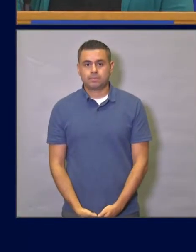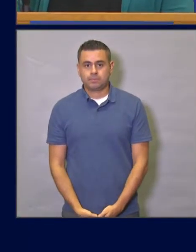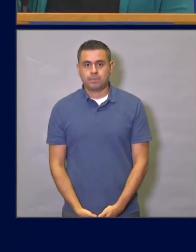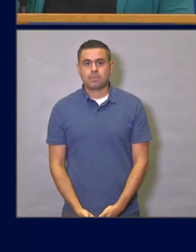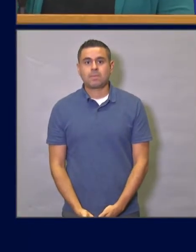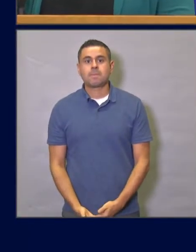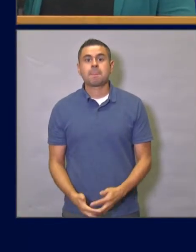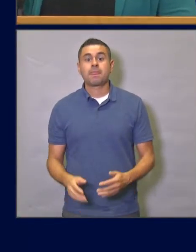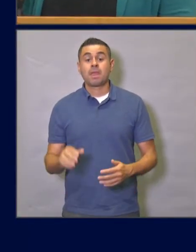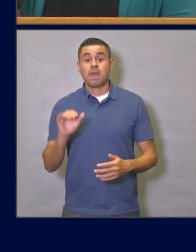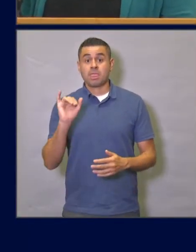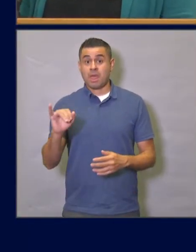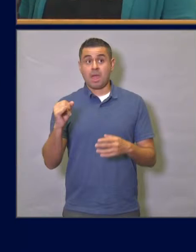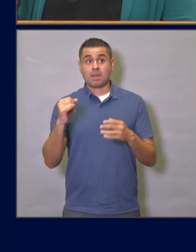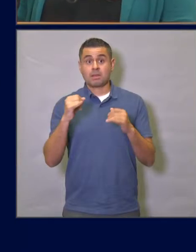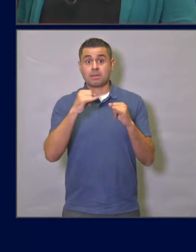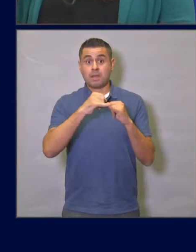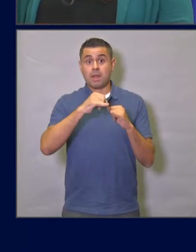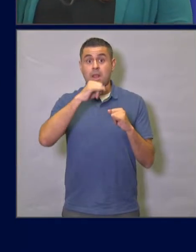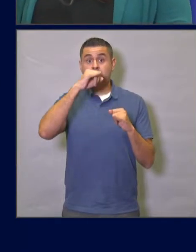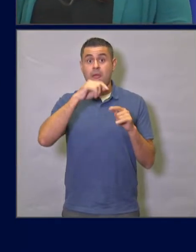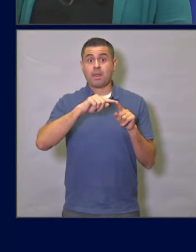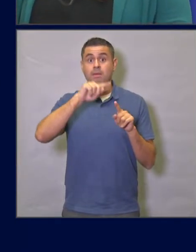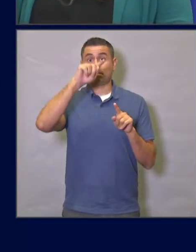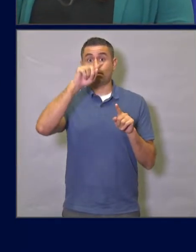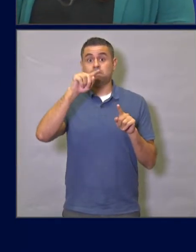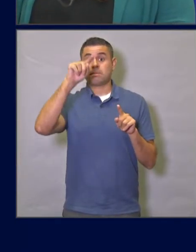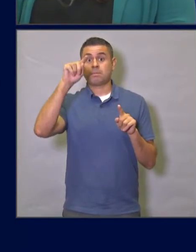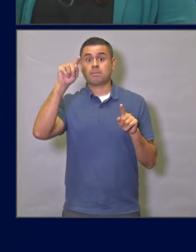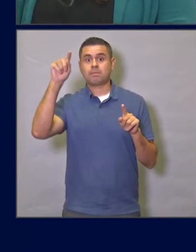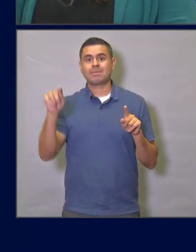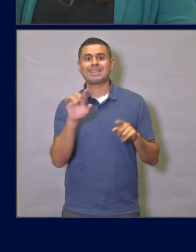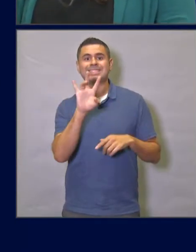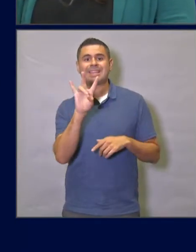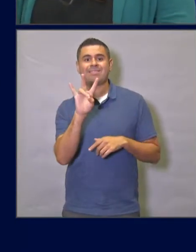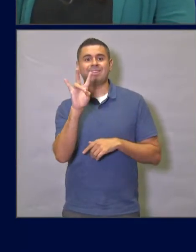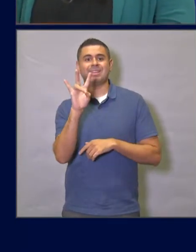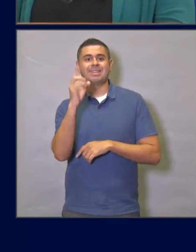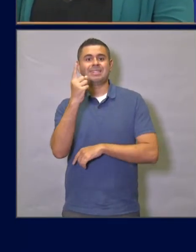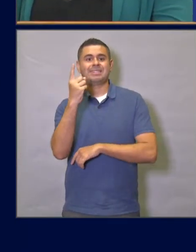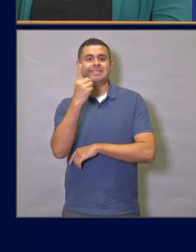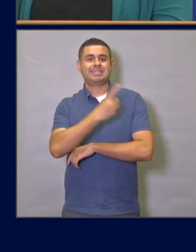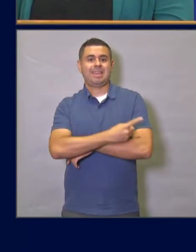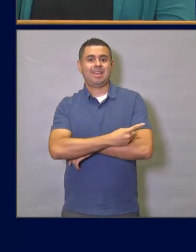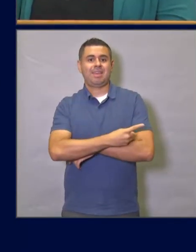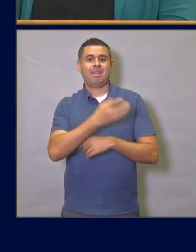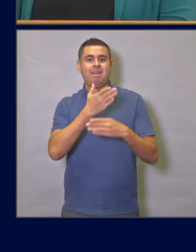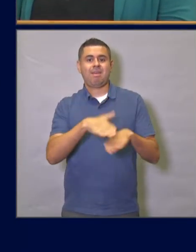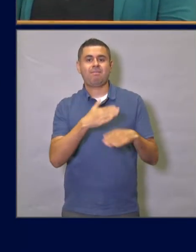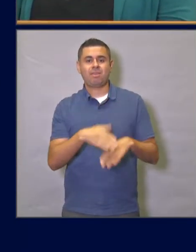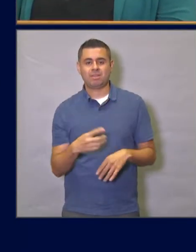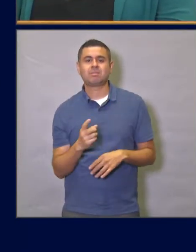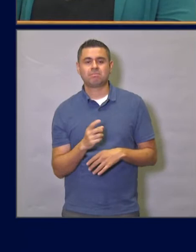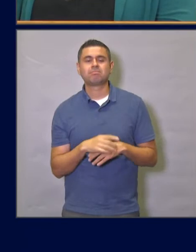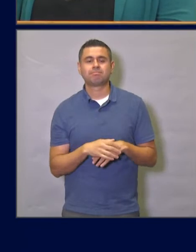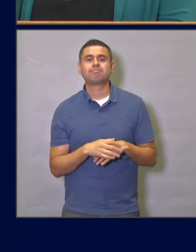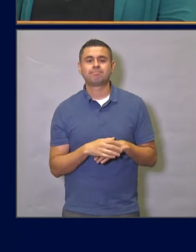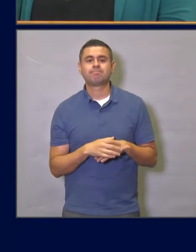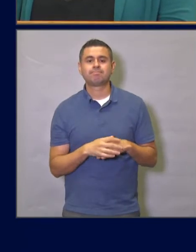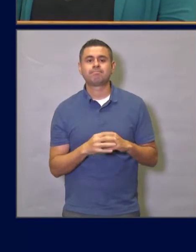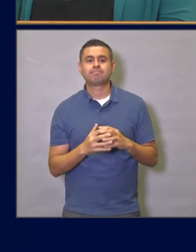Esta línea nos enseña el promedio de 7 días de casos de COVID-19 reportados